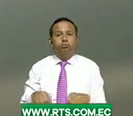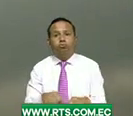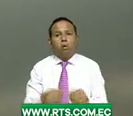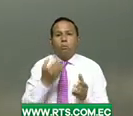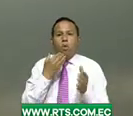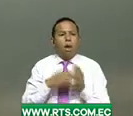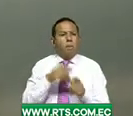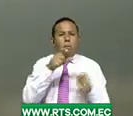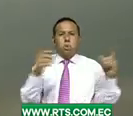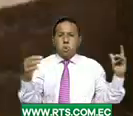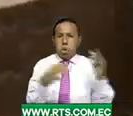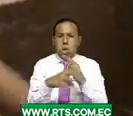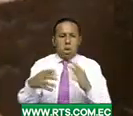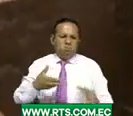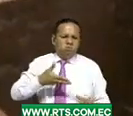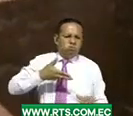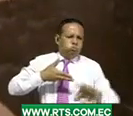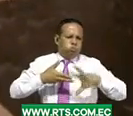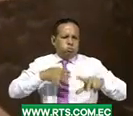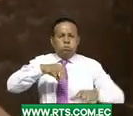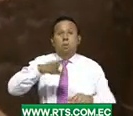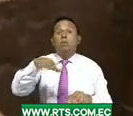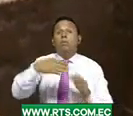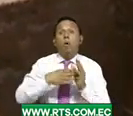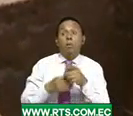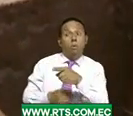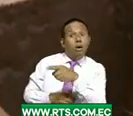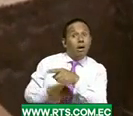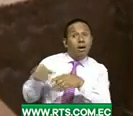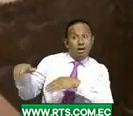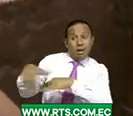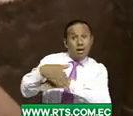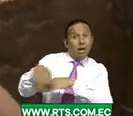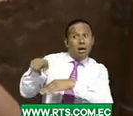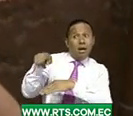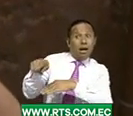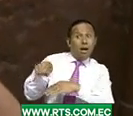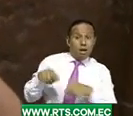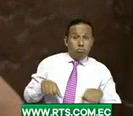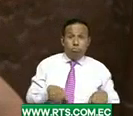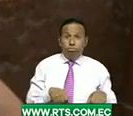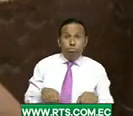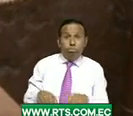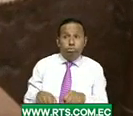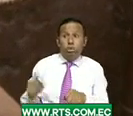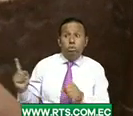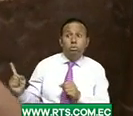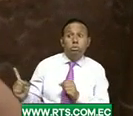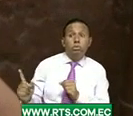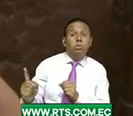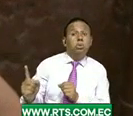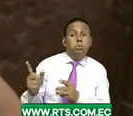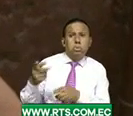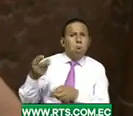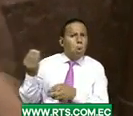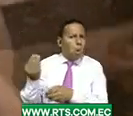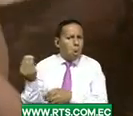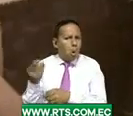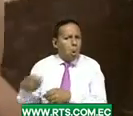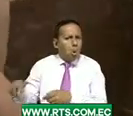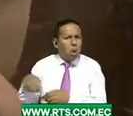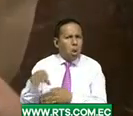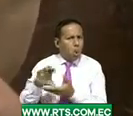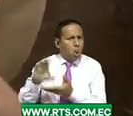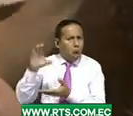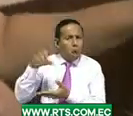los transeúntes. Justo ahí en la esquina pasaron una moto y le asaltaron a unos chicos del